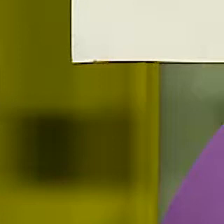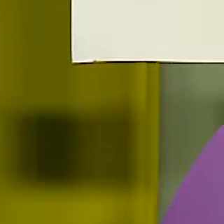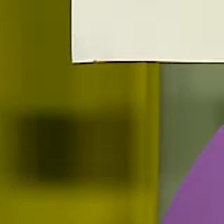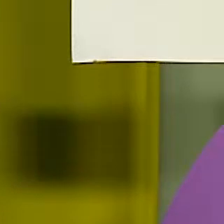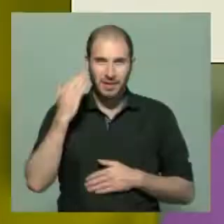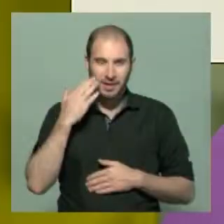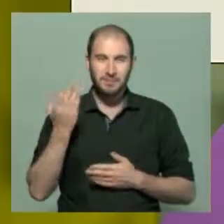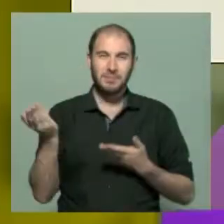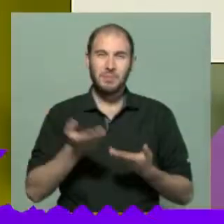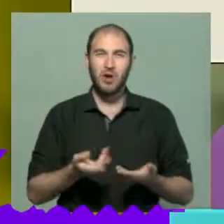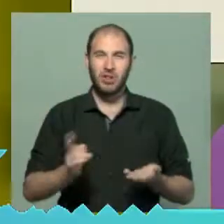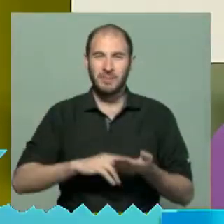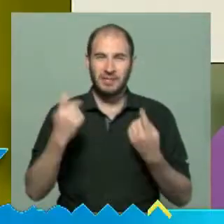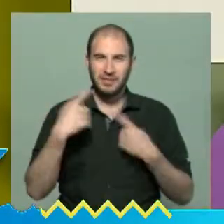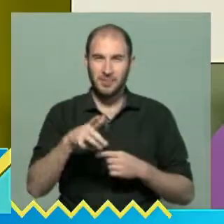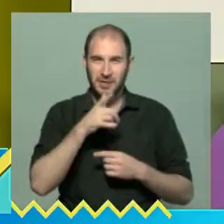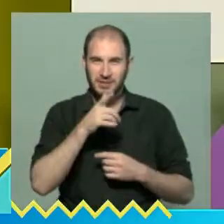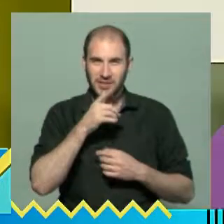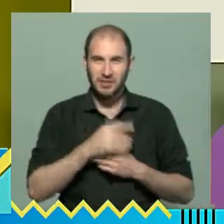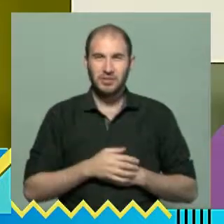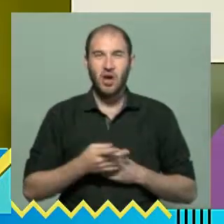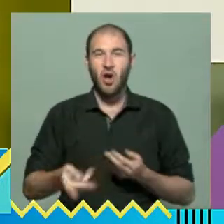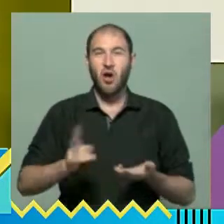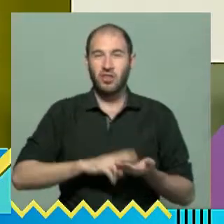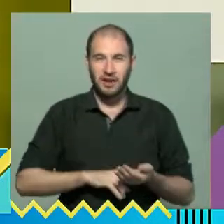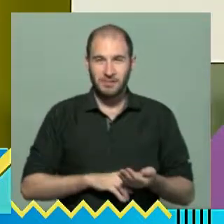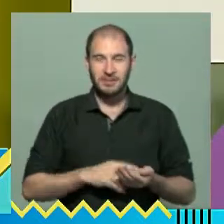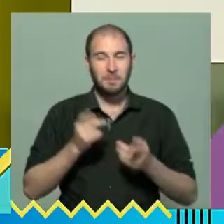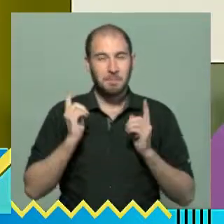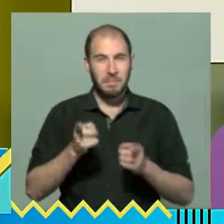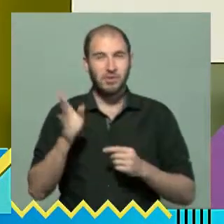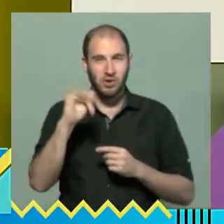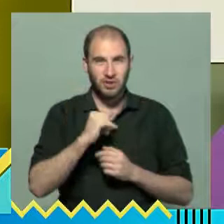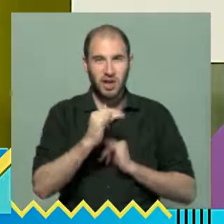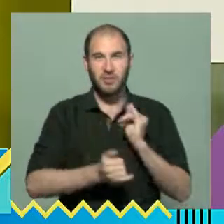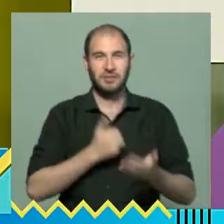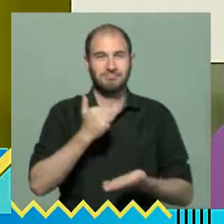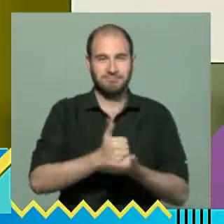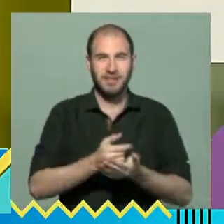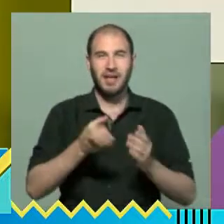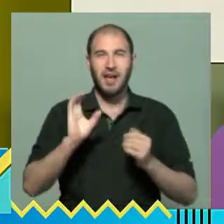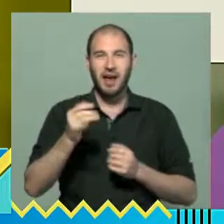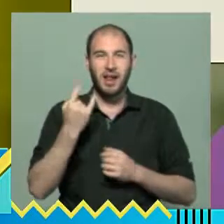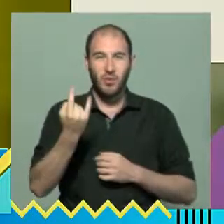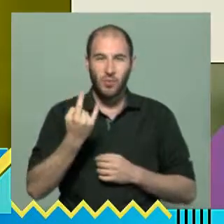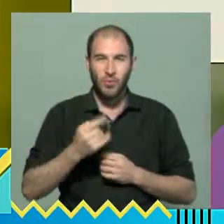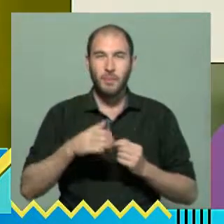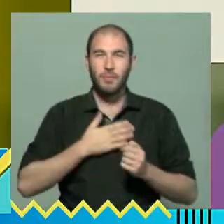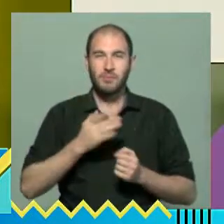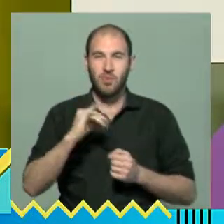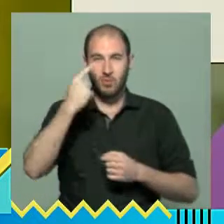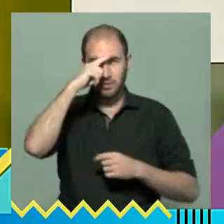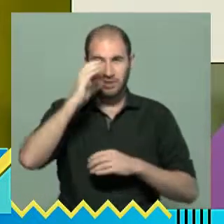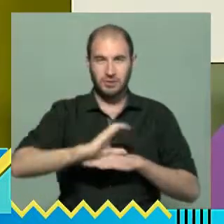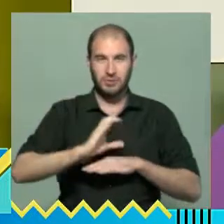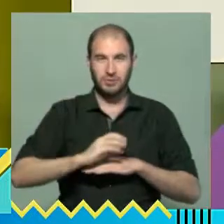Muy buenas tardes, bienvenidos a un nuevo Distintos Parecidos, una vez más, como todos los días, diciendo presente en la pantalla de Señal U, el canal de la